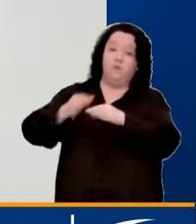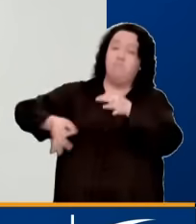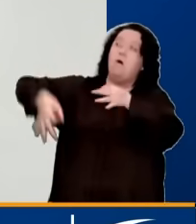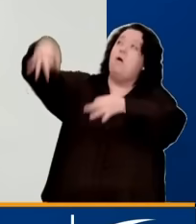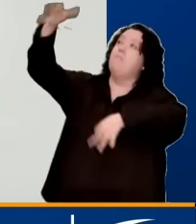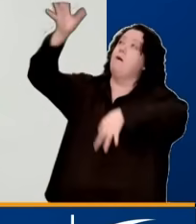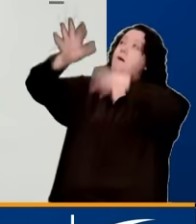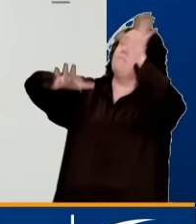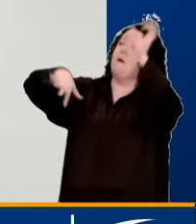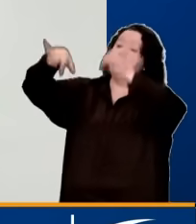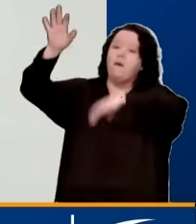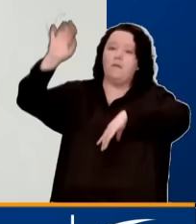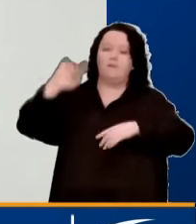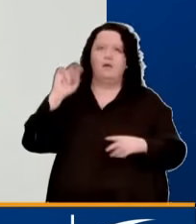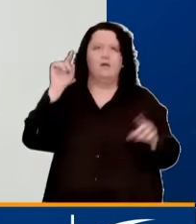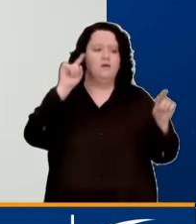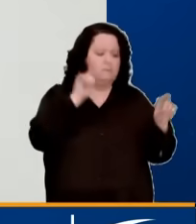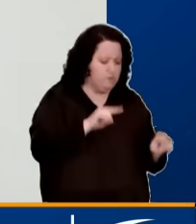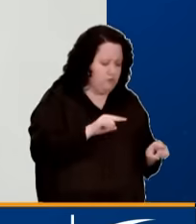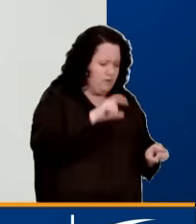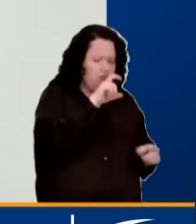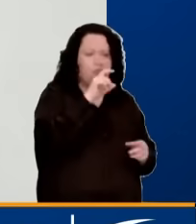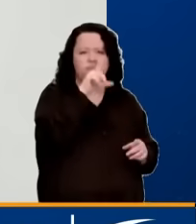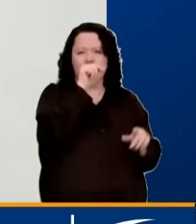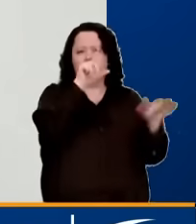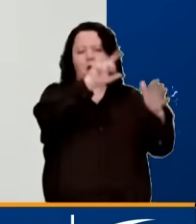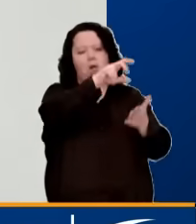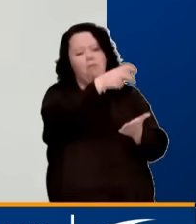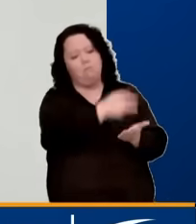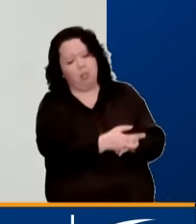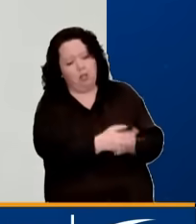de pólvora las encuentran muertas afuera de casa.